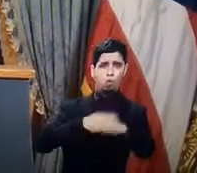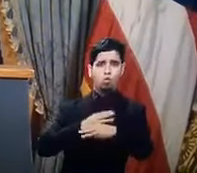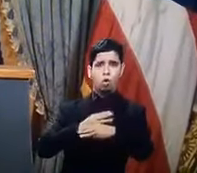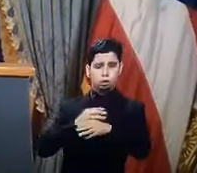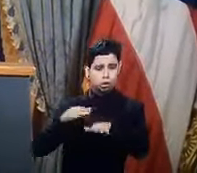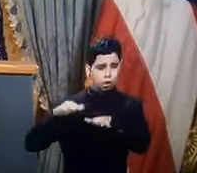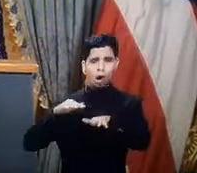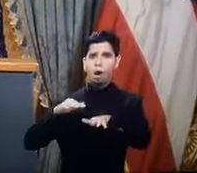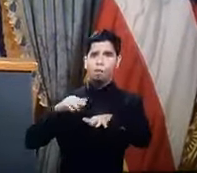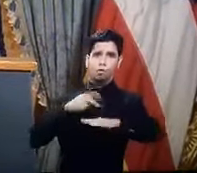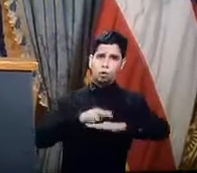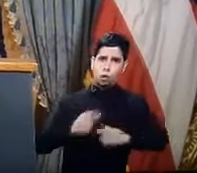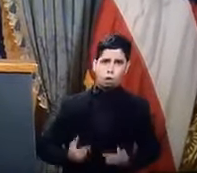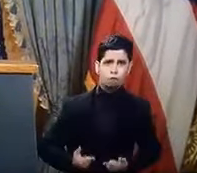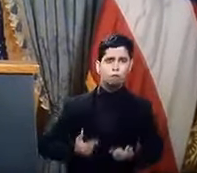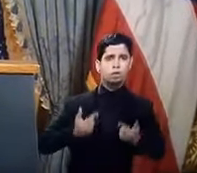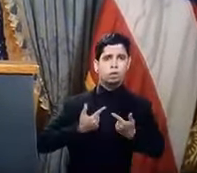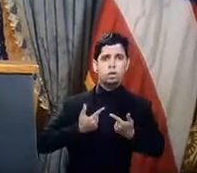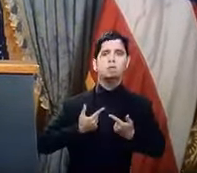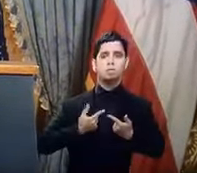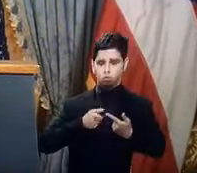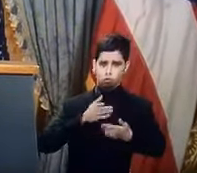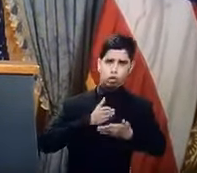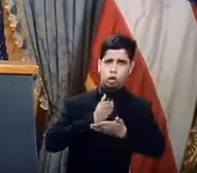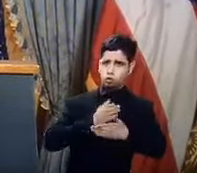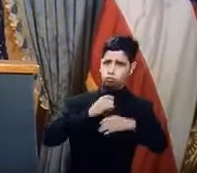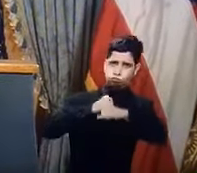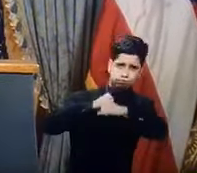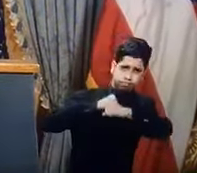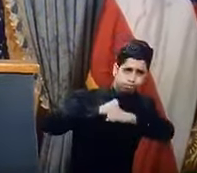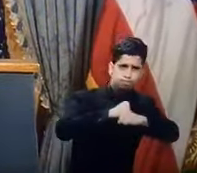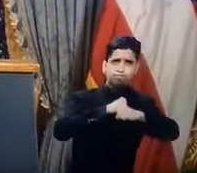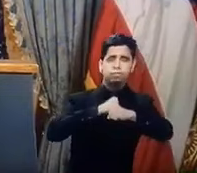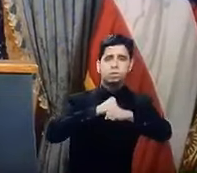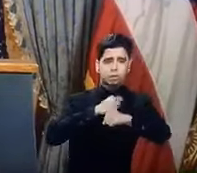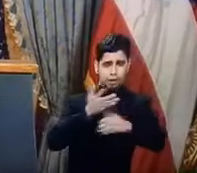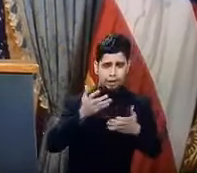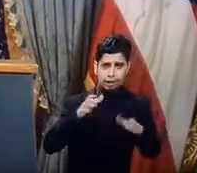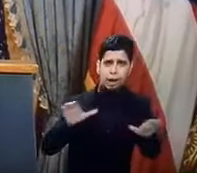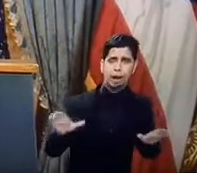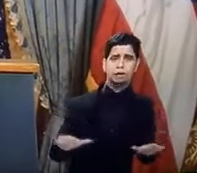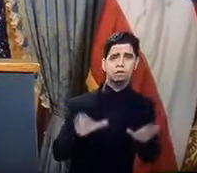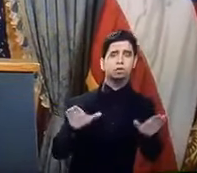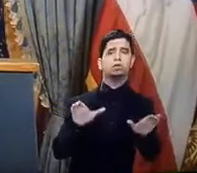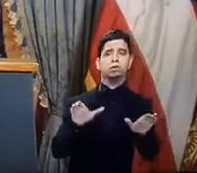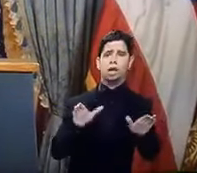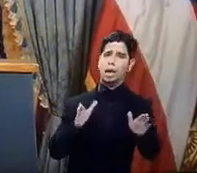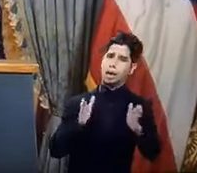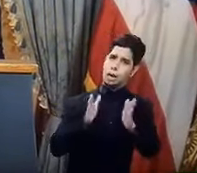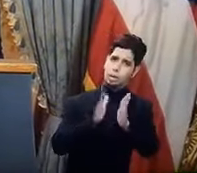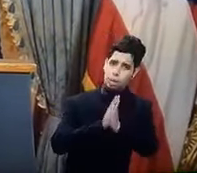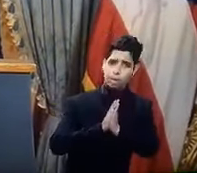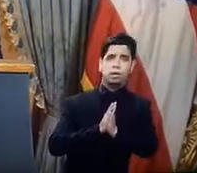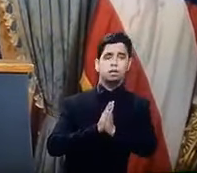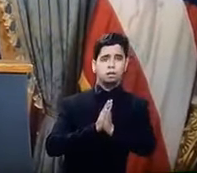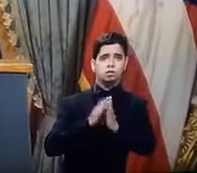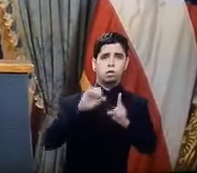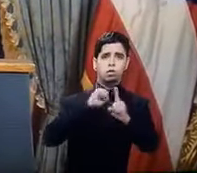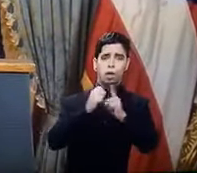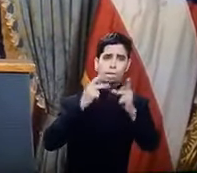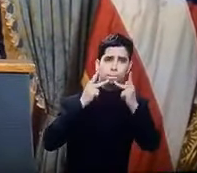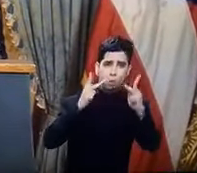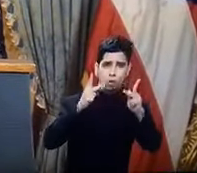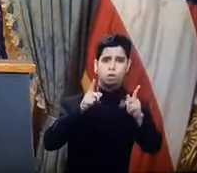que no ha perdido la capacidad de hacer valer sus derechos, un pueblo que reclama acción y que exige que los asuntos públicos